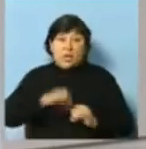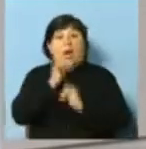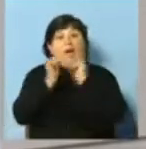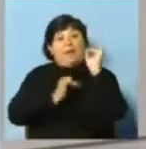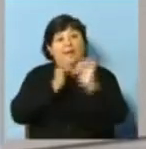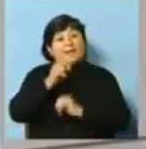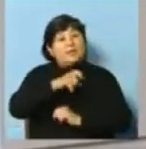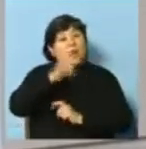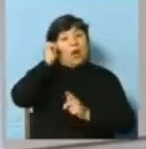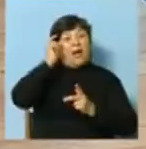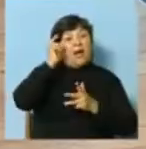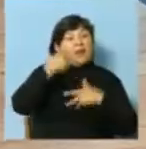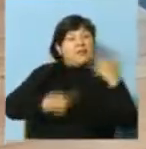para la reelección